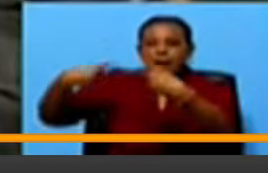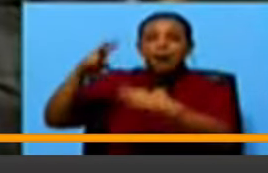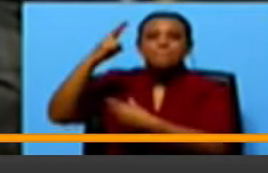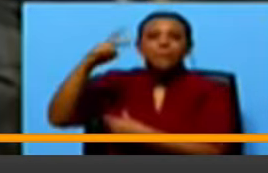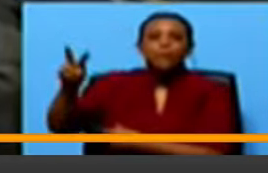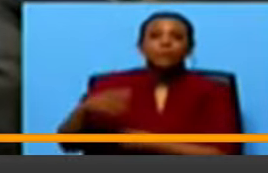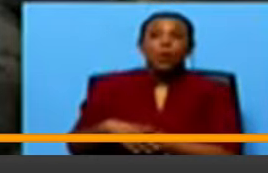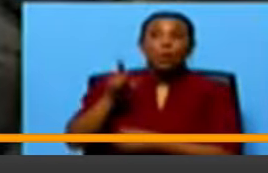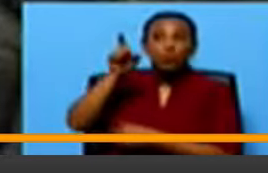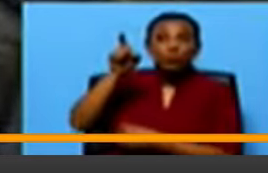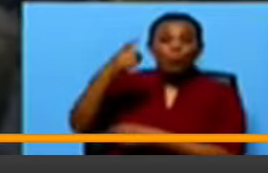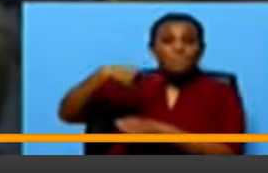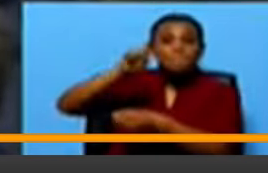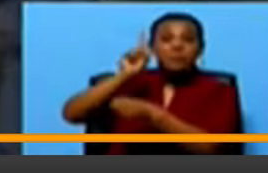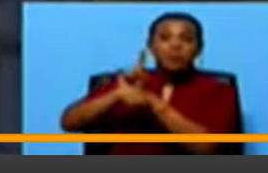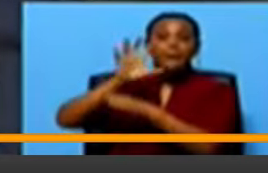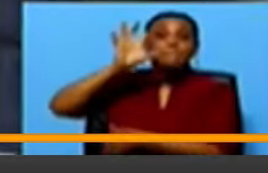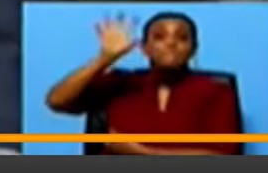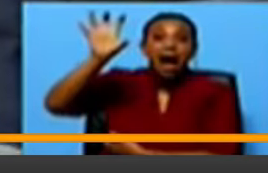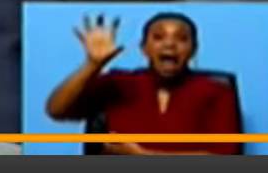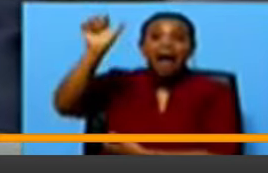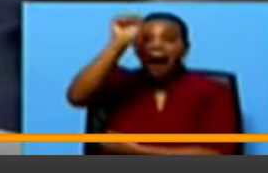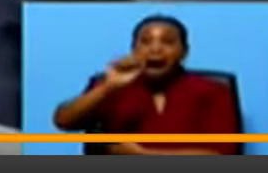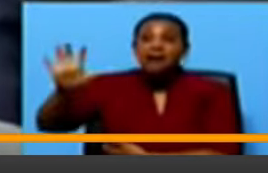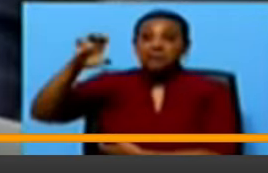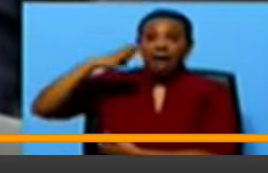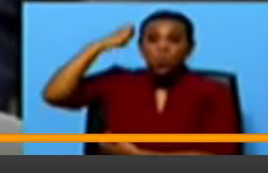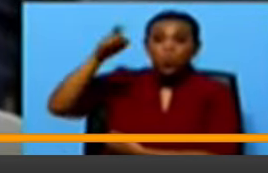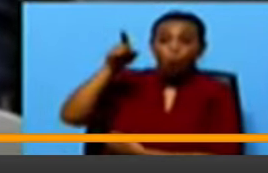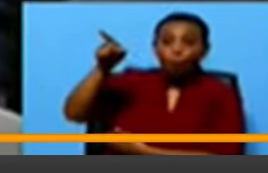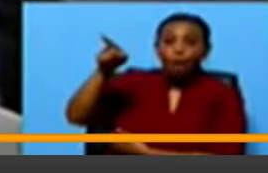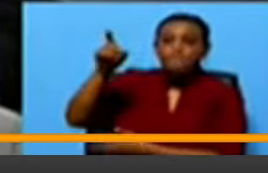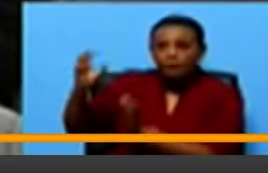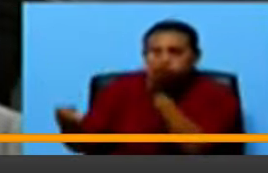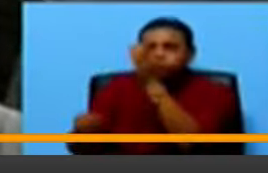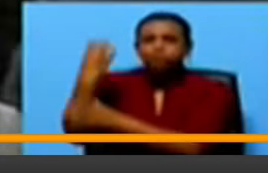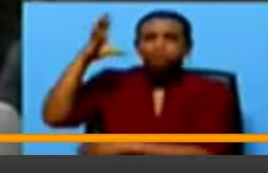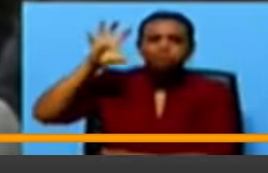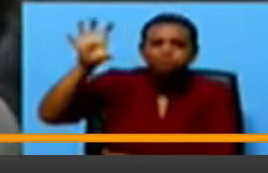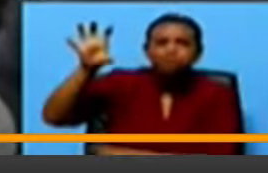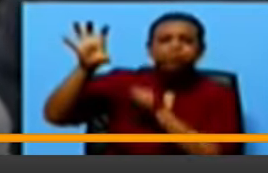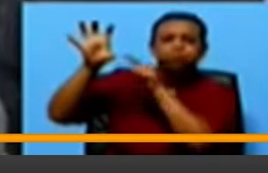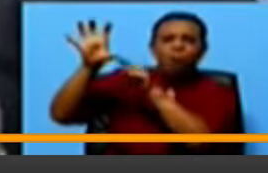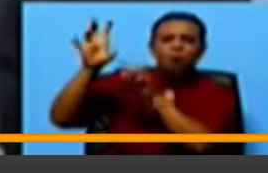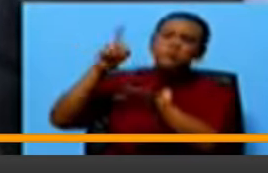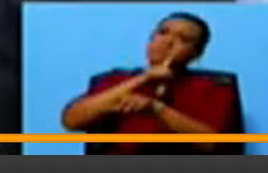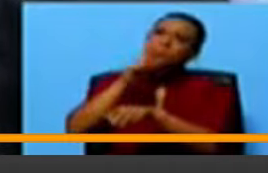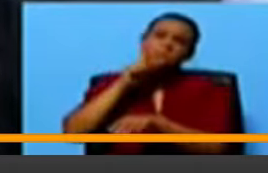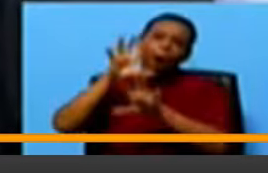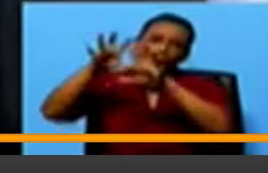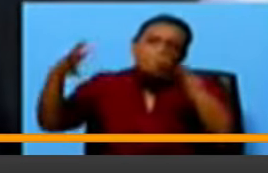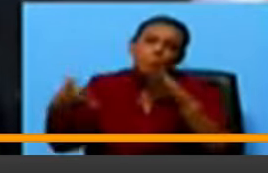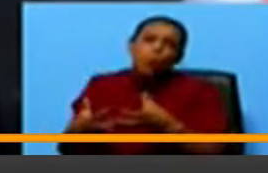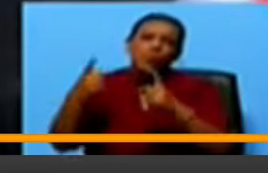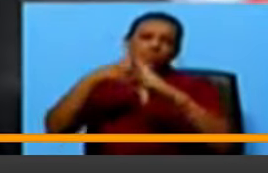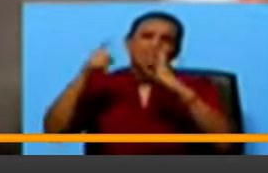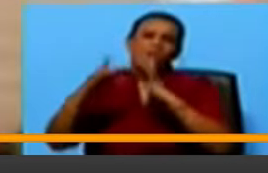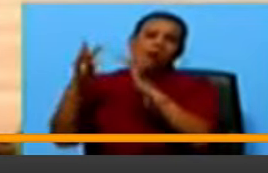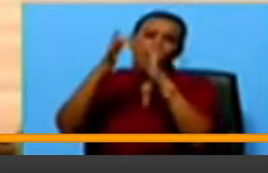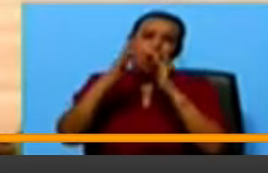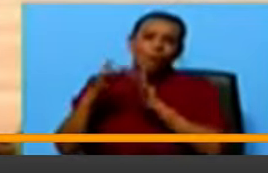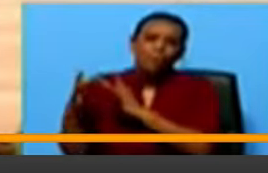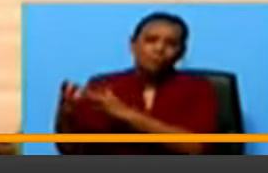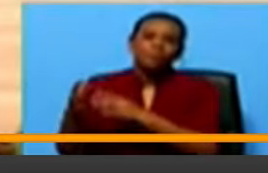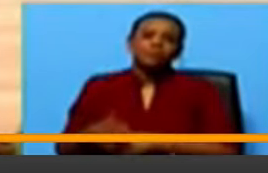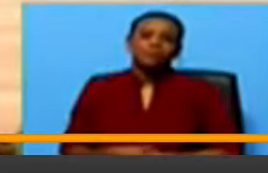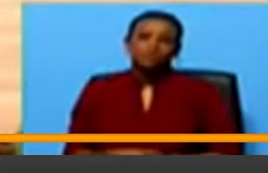Como uno de los poderes que iba a configurar lo que llamábamos nosotros el mundo multipolar para entonces.